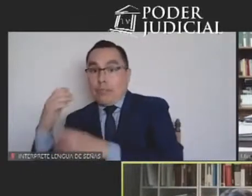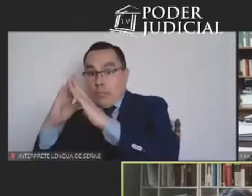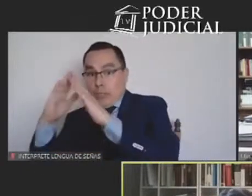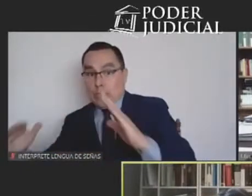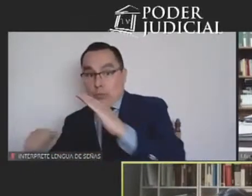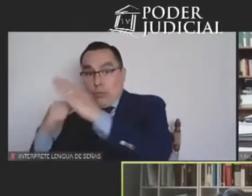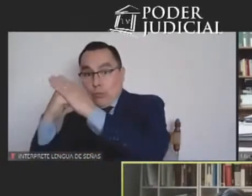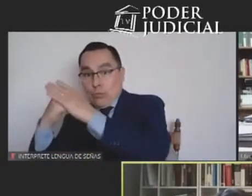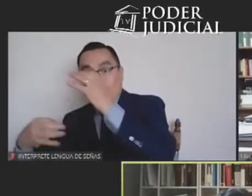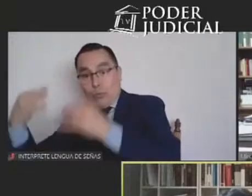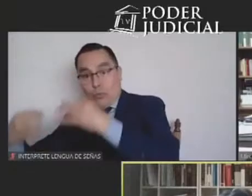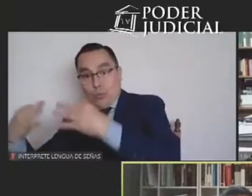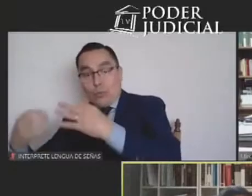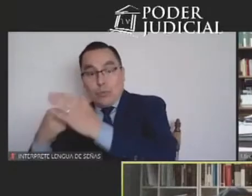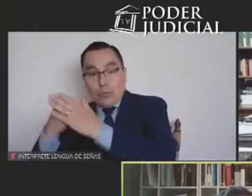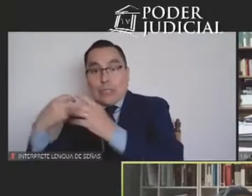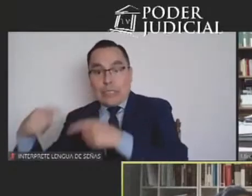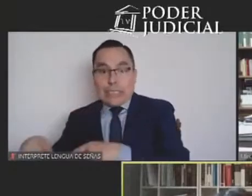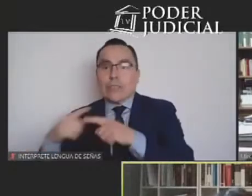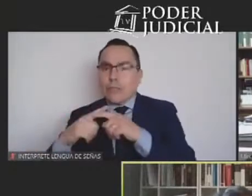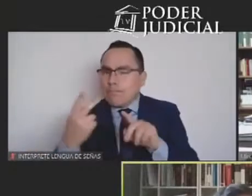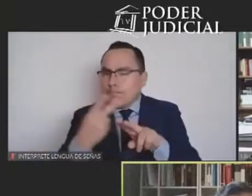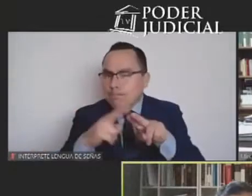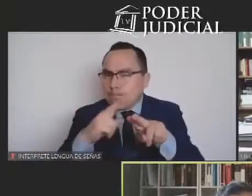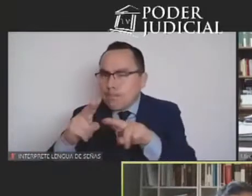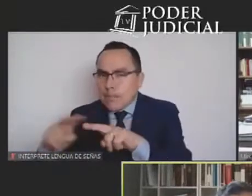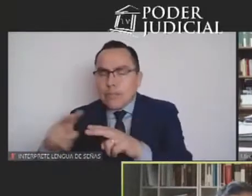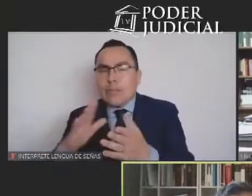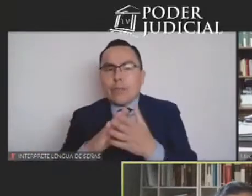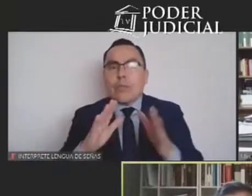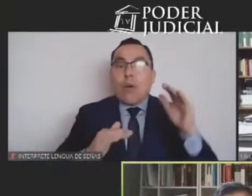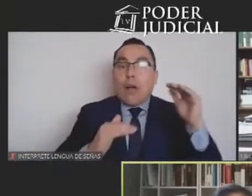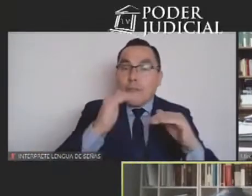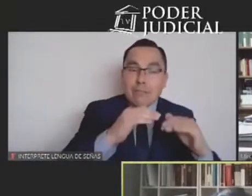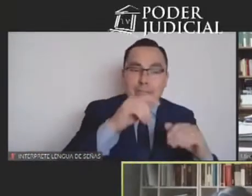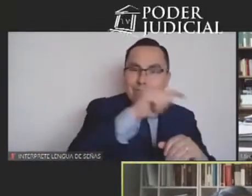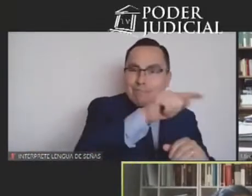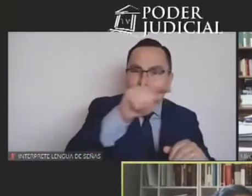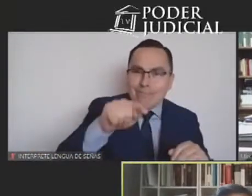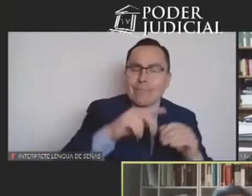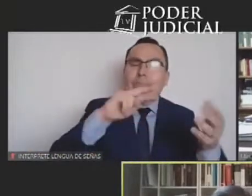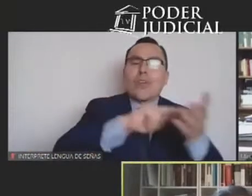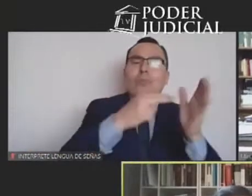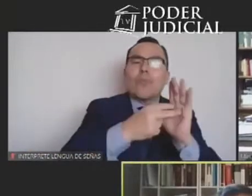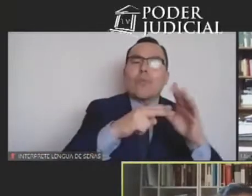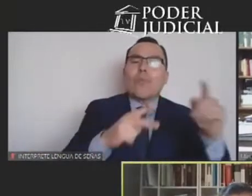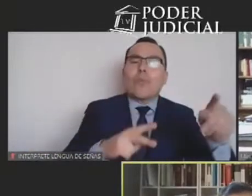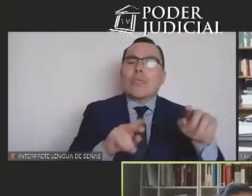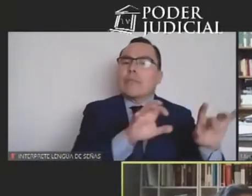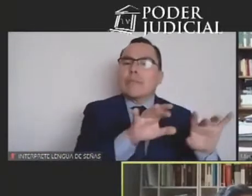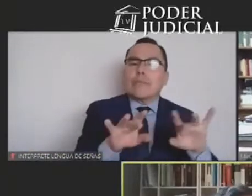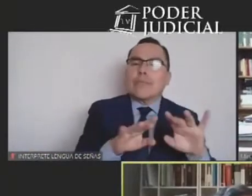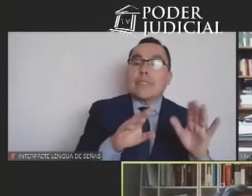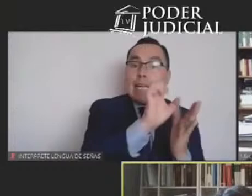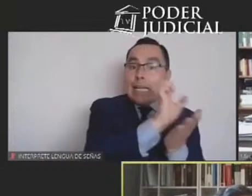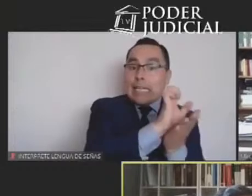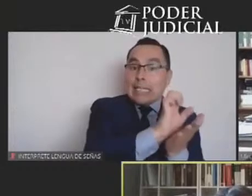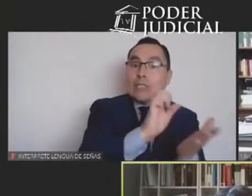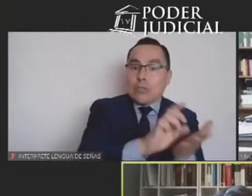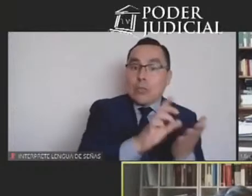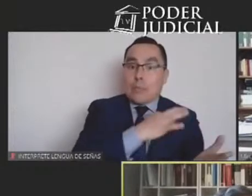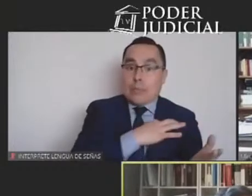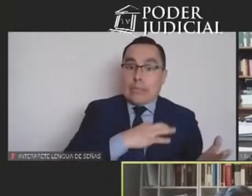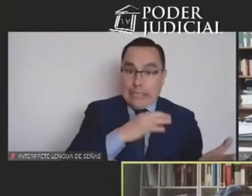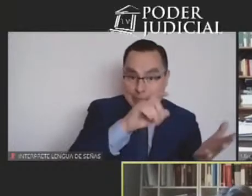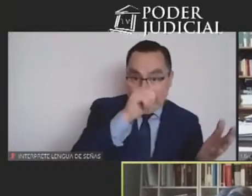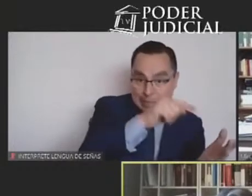los hechos genera un incentivo bien perverso para quien administra el Estado y pueda entender que eso se puede